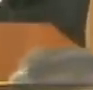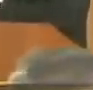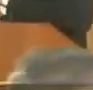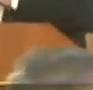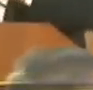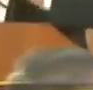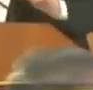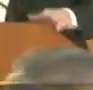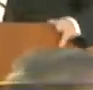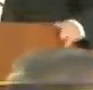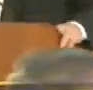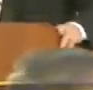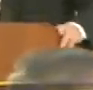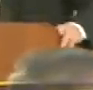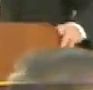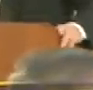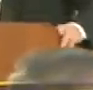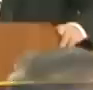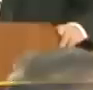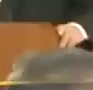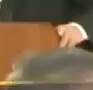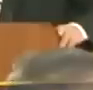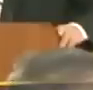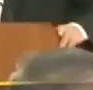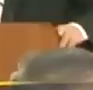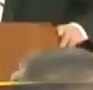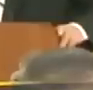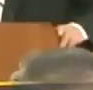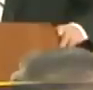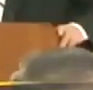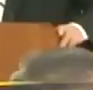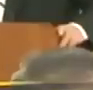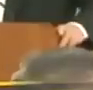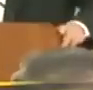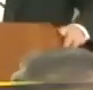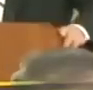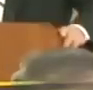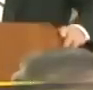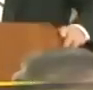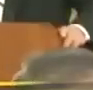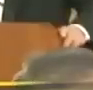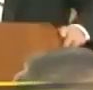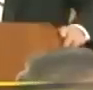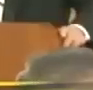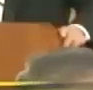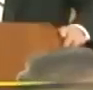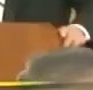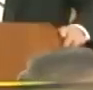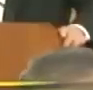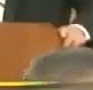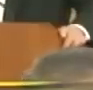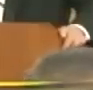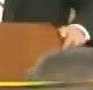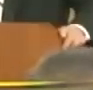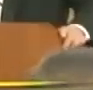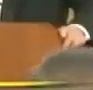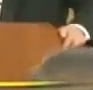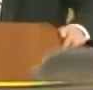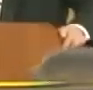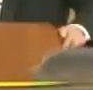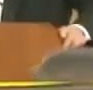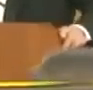para Venezuela. Y decidimos hacerlo para reequilibrar y para que todos los países se